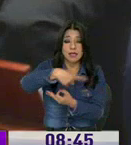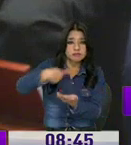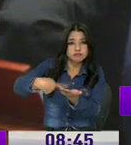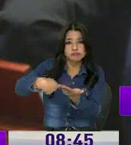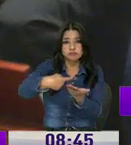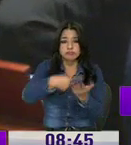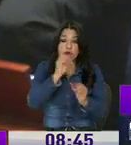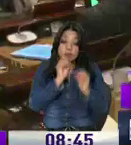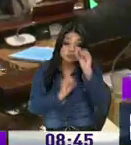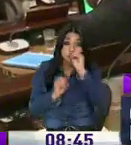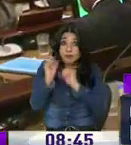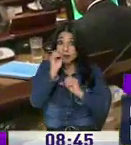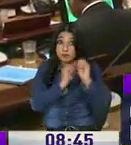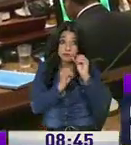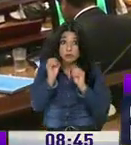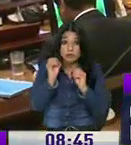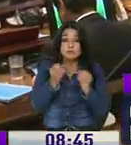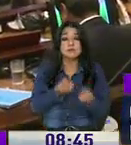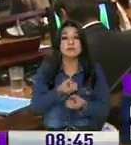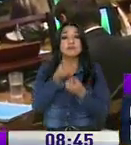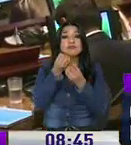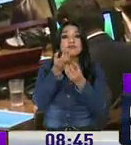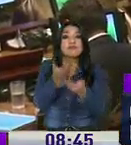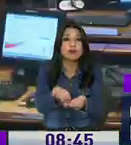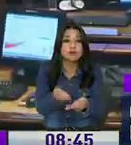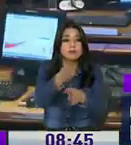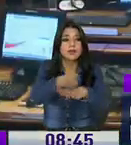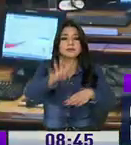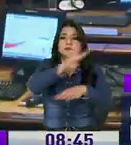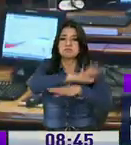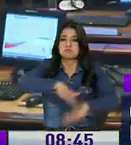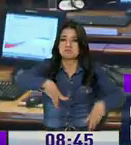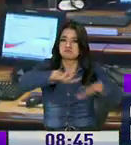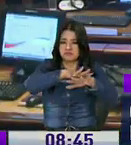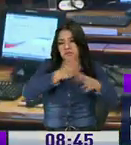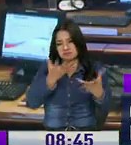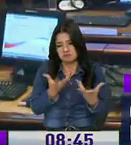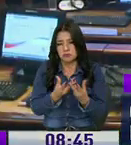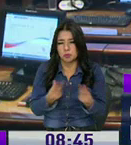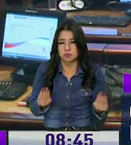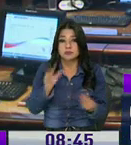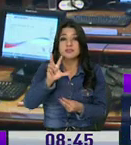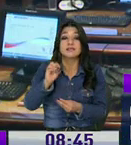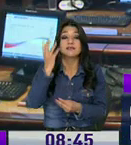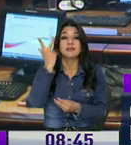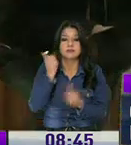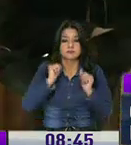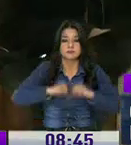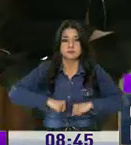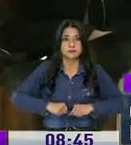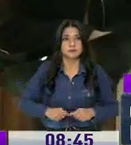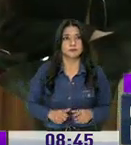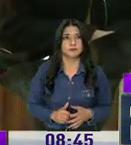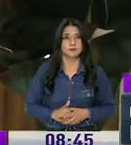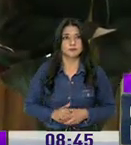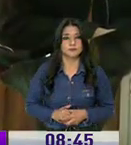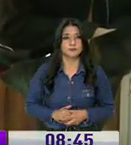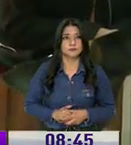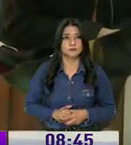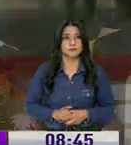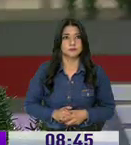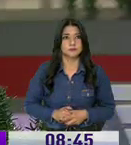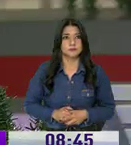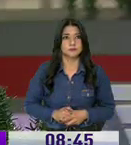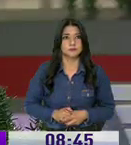las observaciones y se remitirá un informe no vinculante al Pleno. Todo esto en un plazo máximo de 30 días, informó Carolina